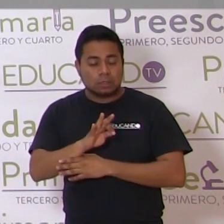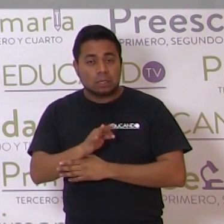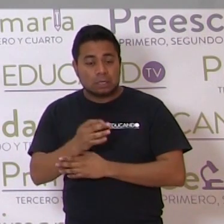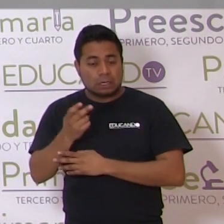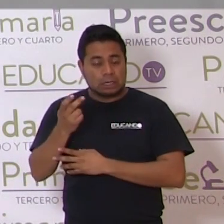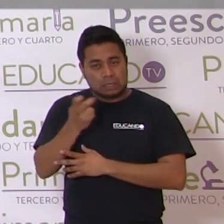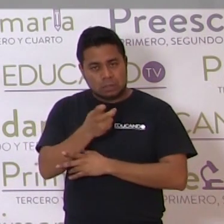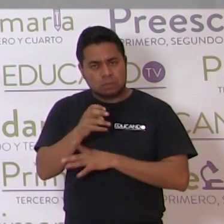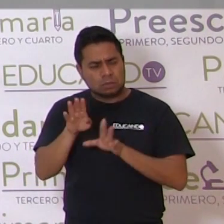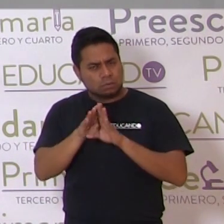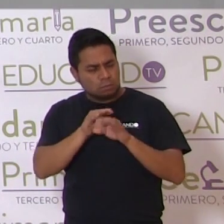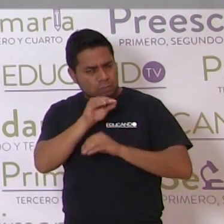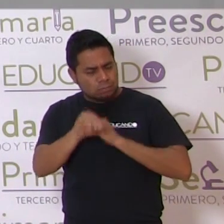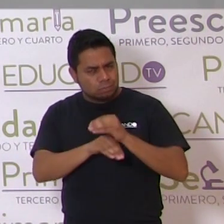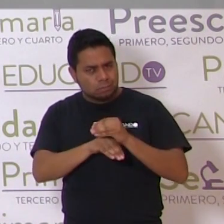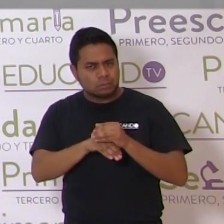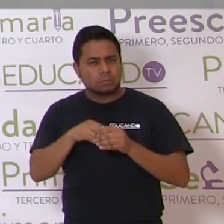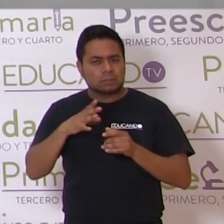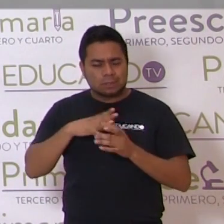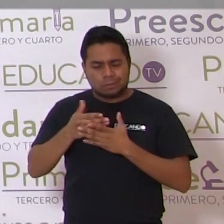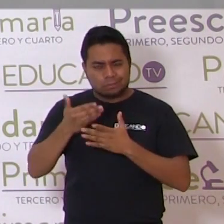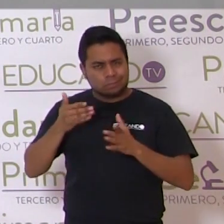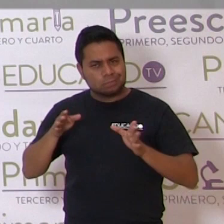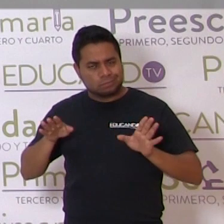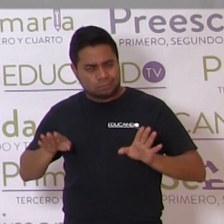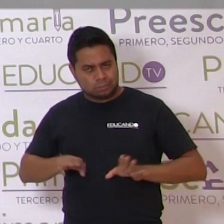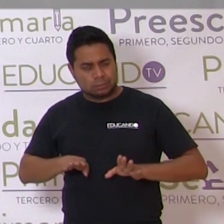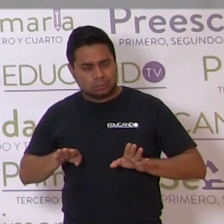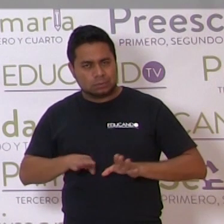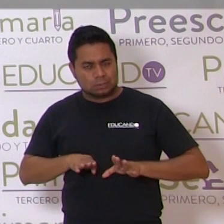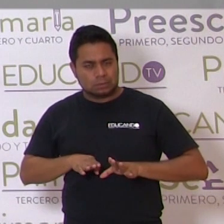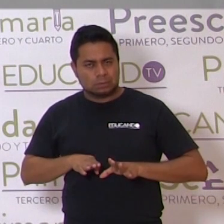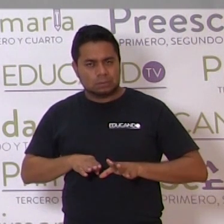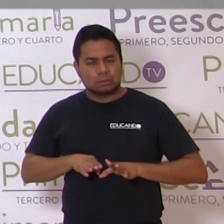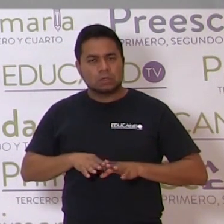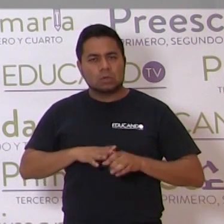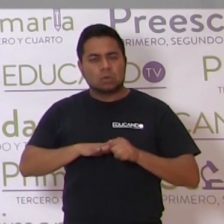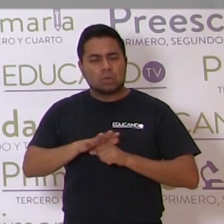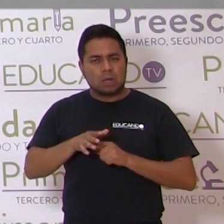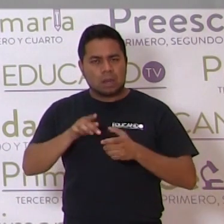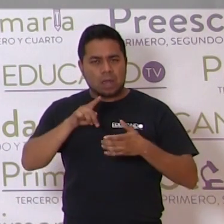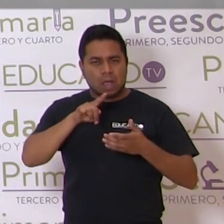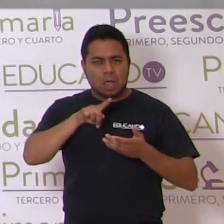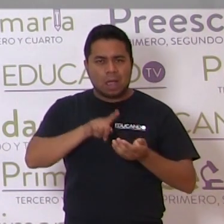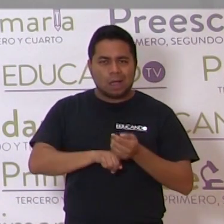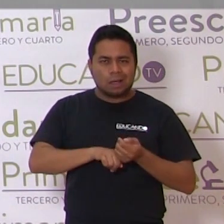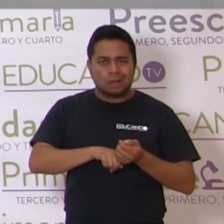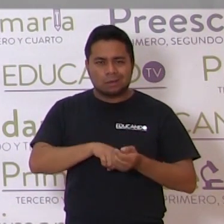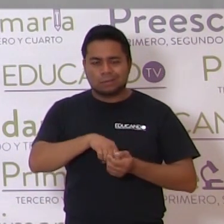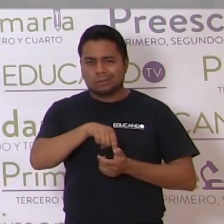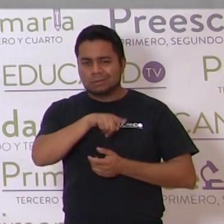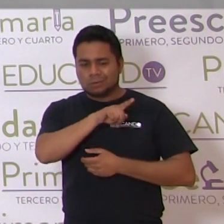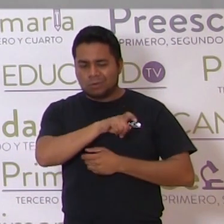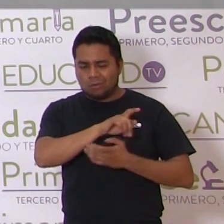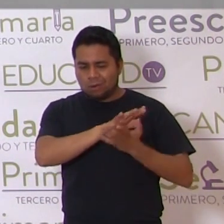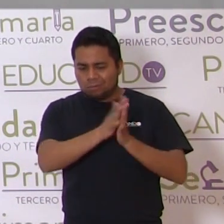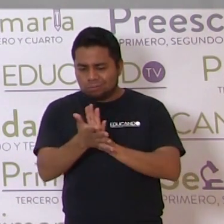Estos se determinan por las características y composición de cada